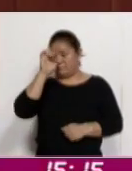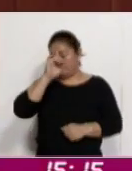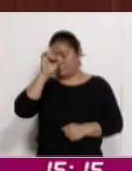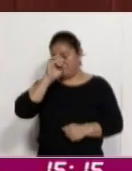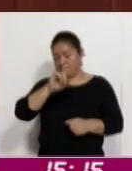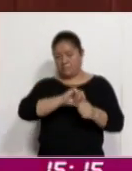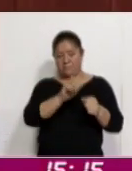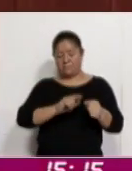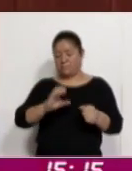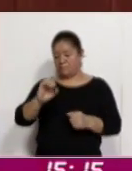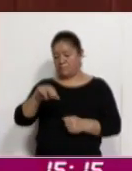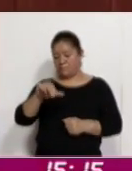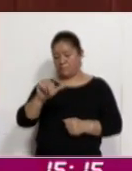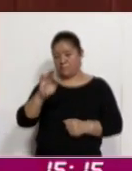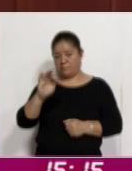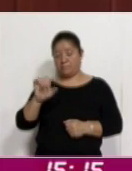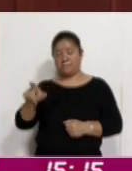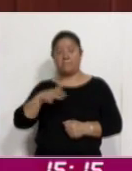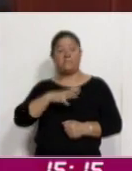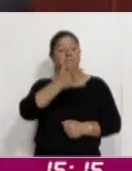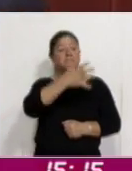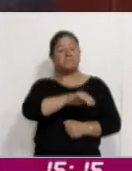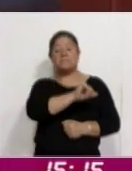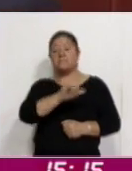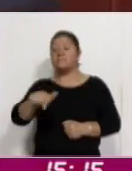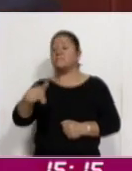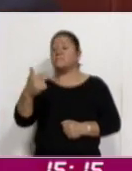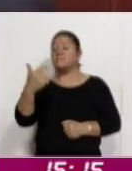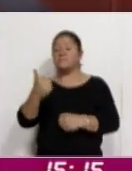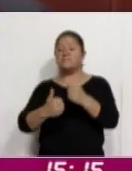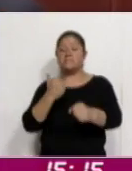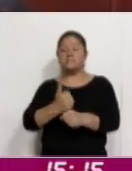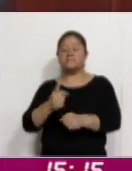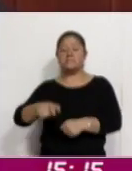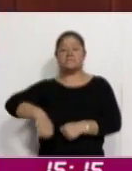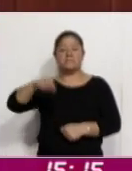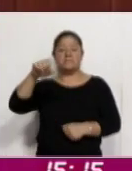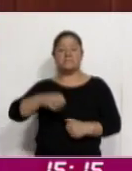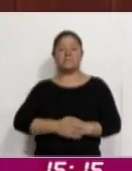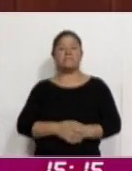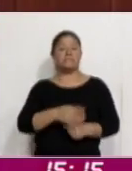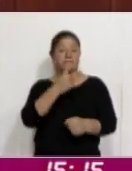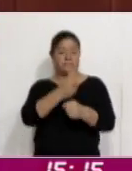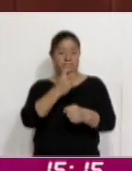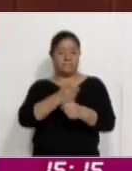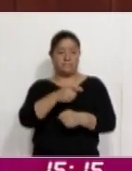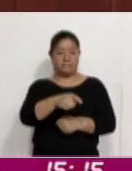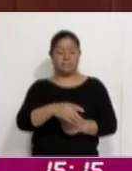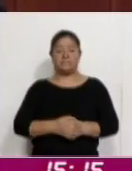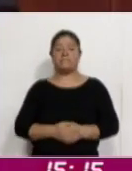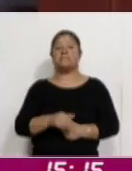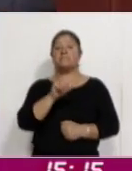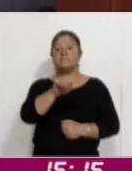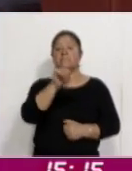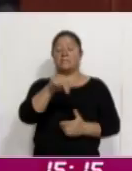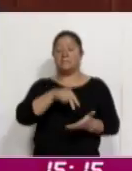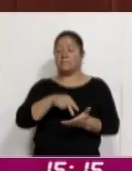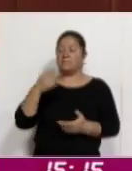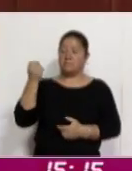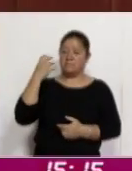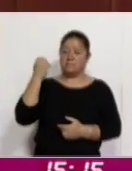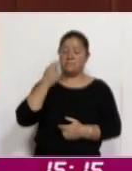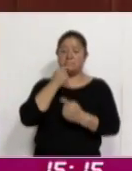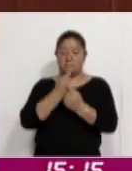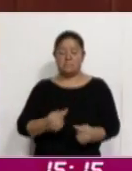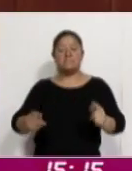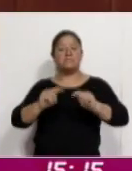Educativo, CONAFE, y tengan entre 10 y 12 años de edad. Segundo, el 16º Parlamento Infantil